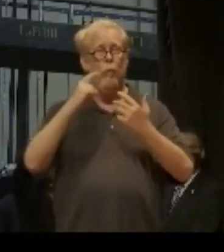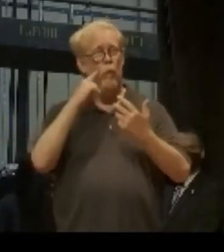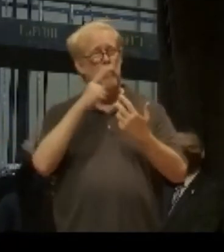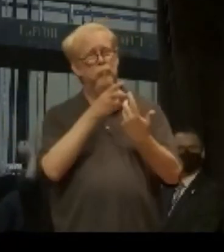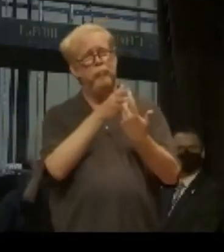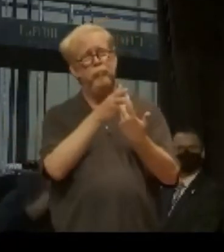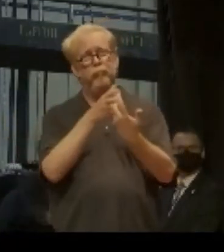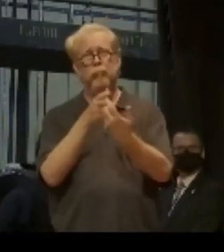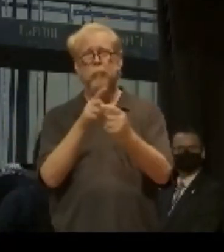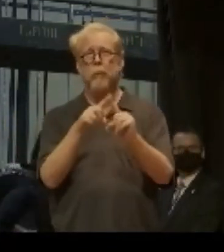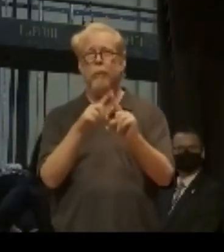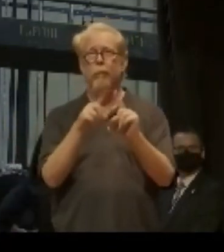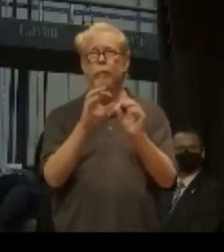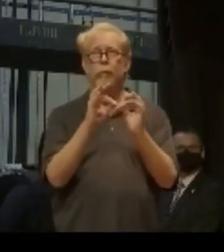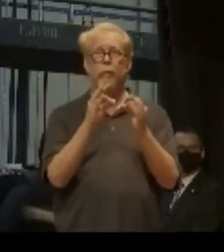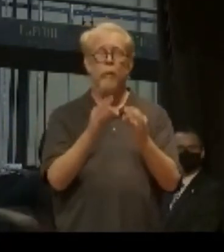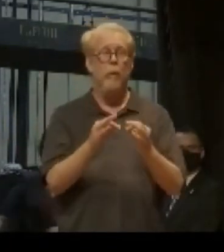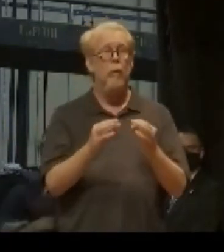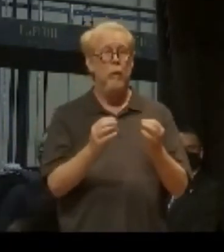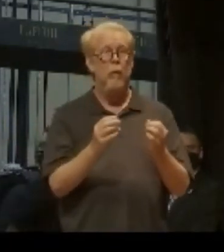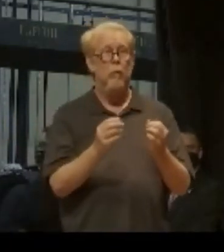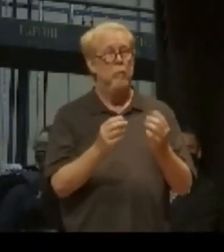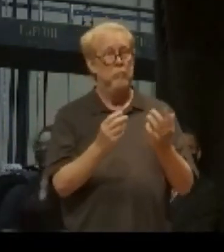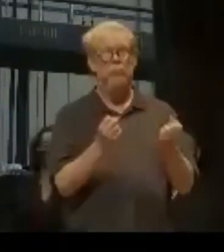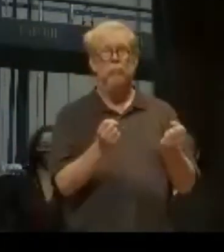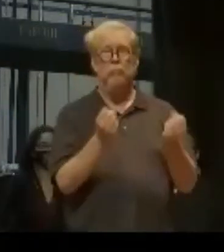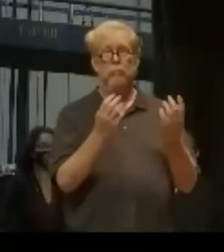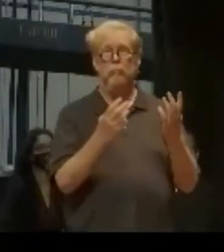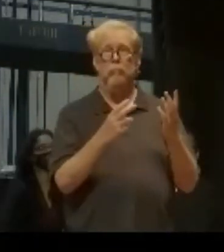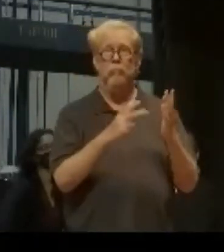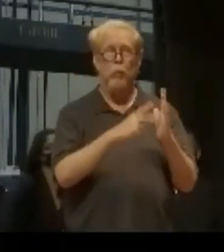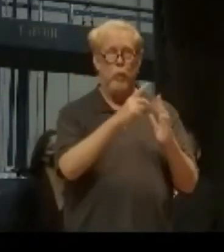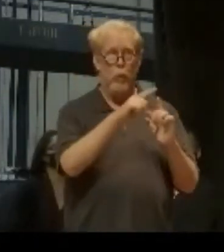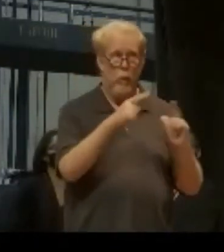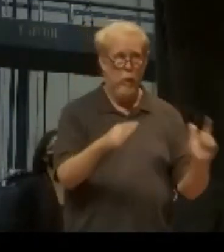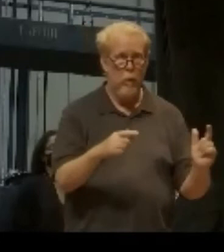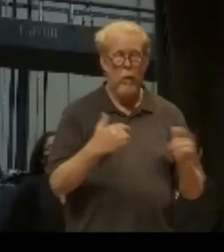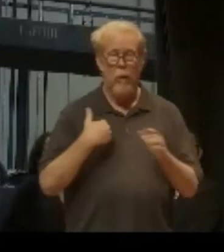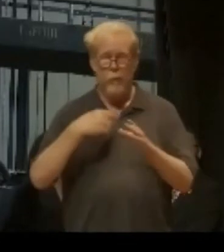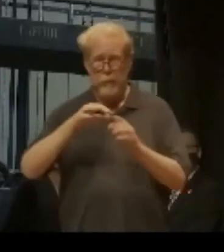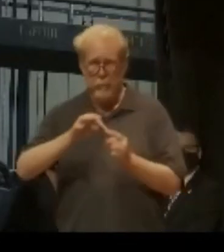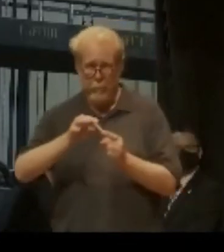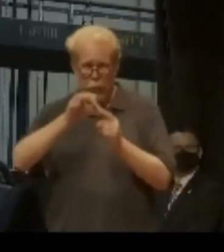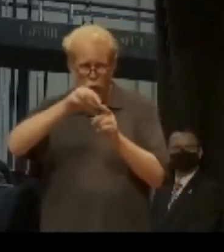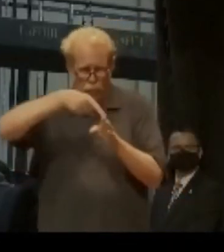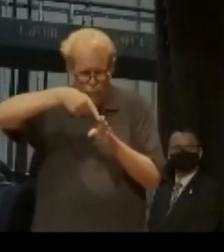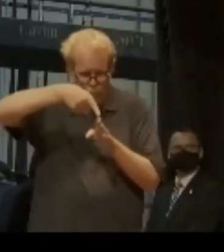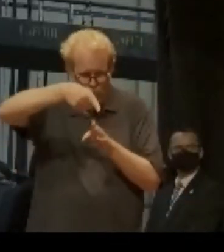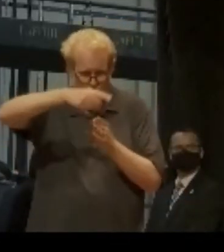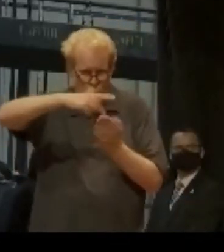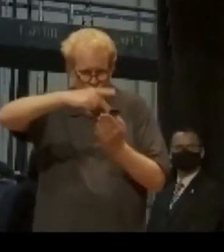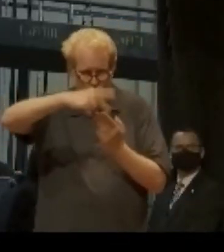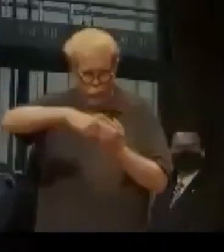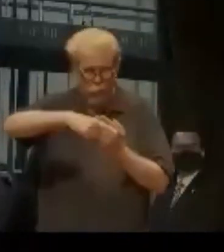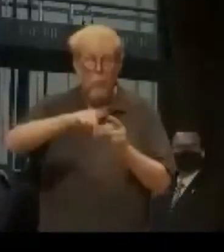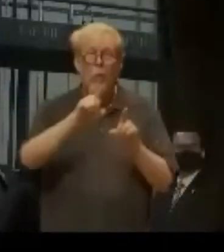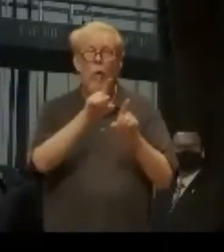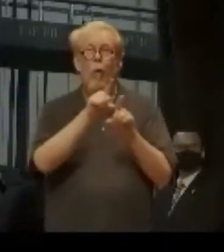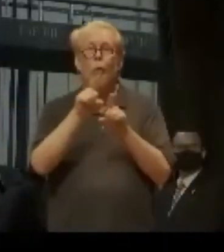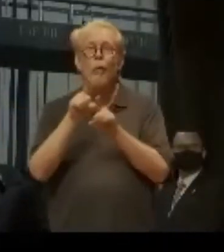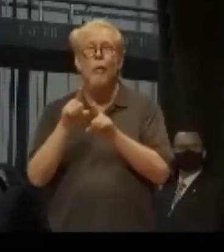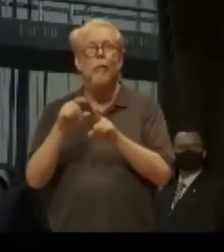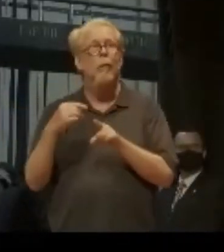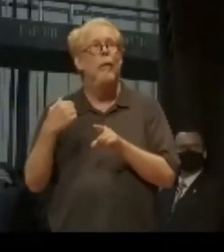familia. Alrededor de una docena de escuelas ofrecen programas duales y otras tienen también programas especiales